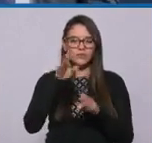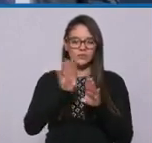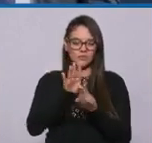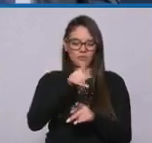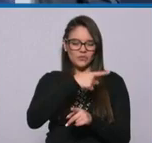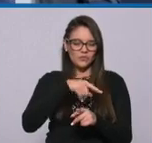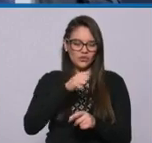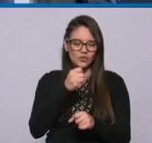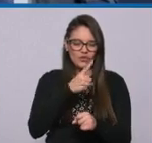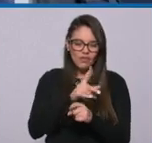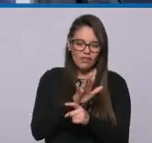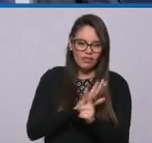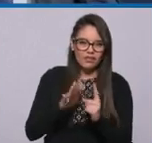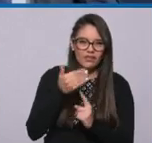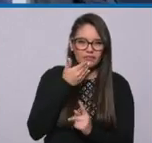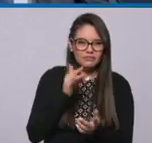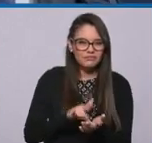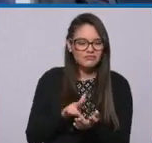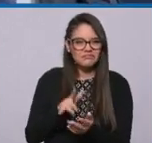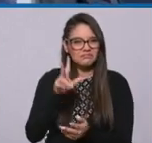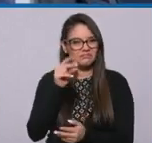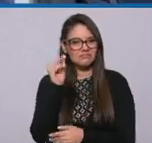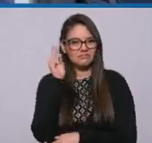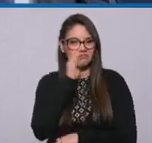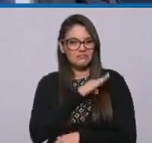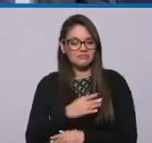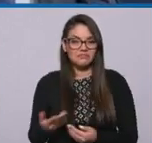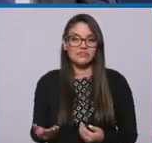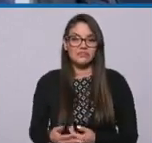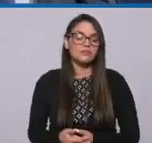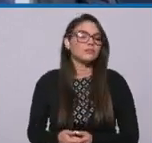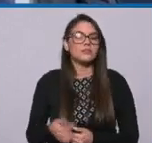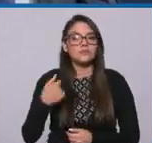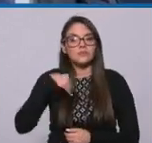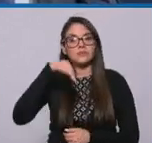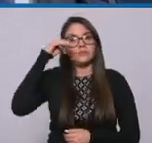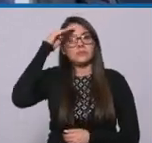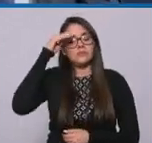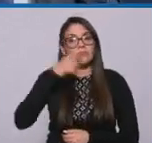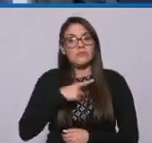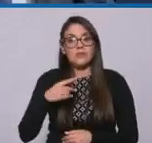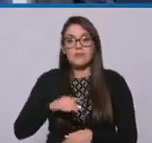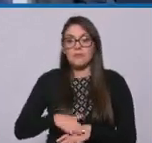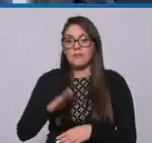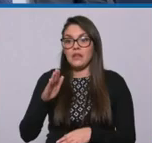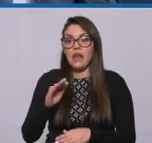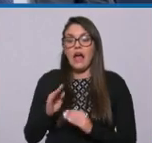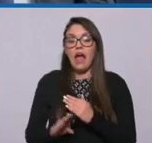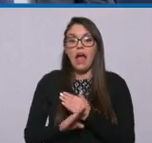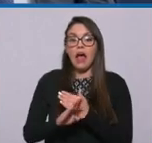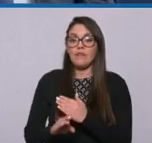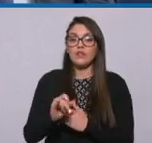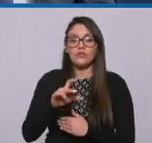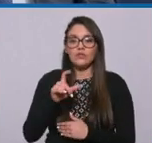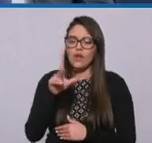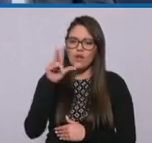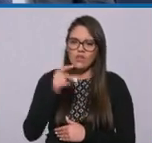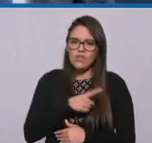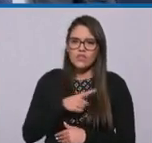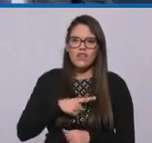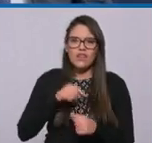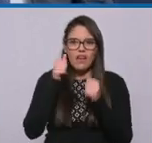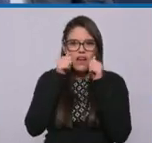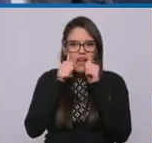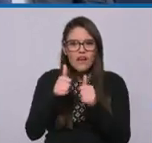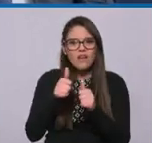antisocial? Pues yo creo que tendría que escalar un poquito más, ¿no? Aún ya más no, ya no antisocial, sino que atenta contra la